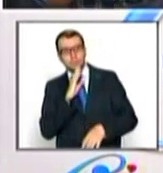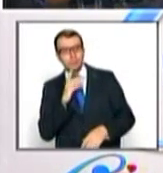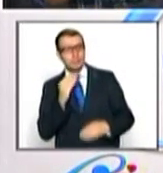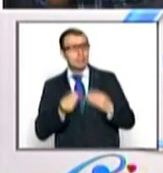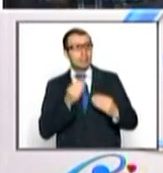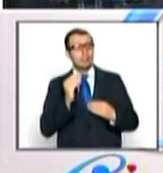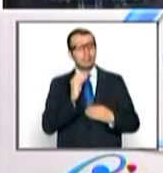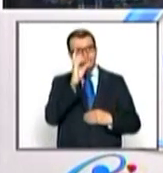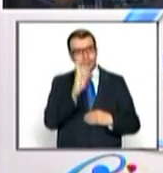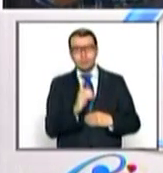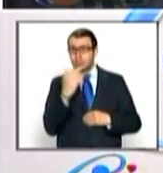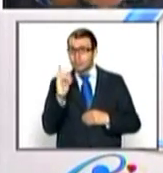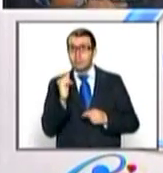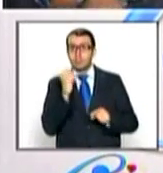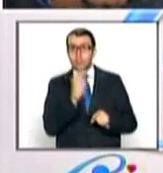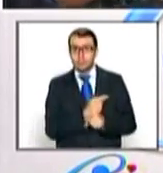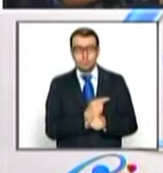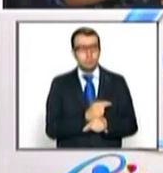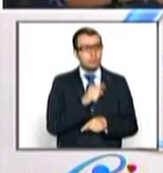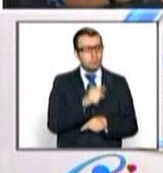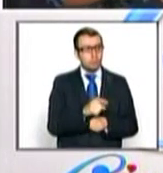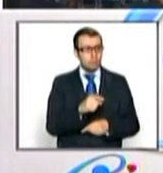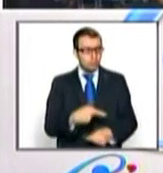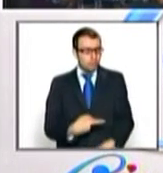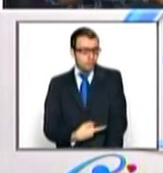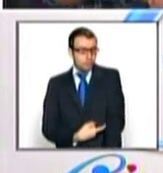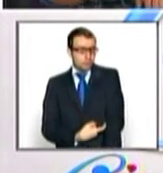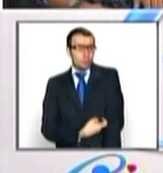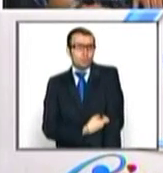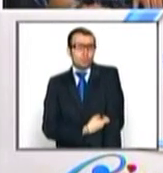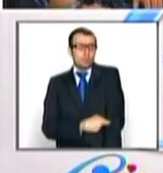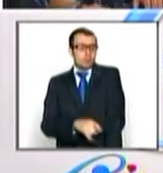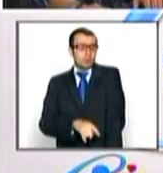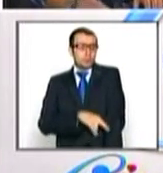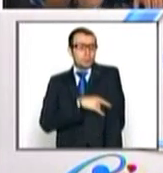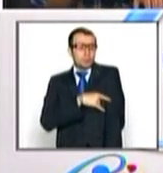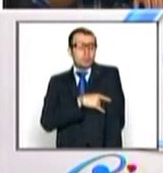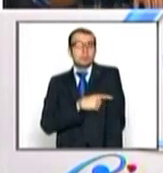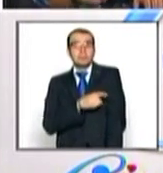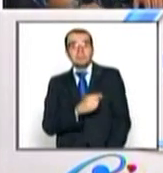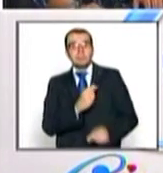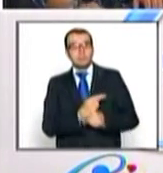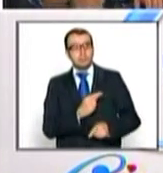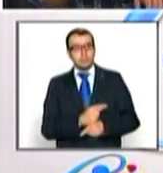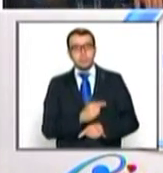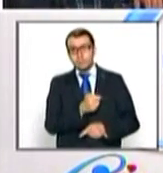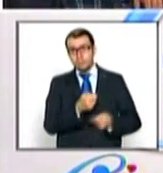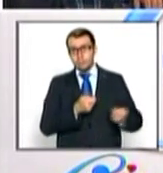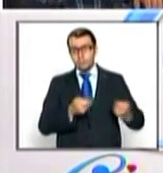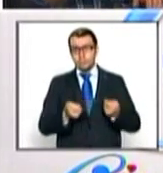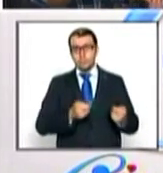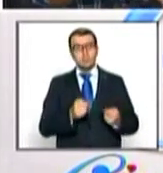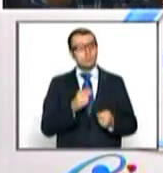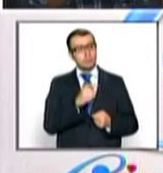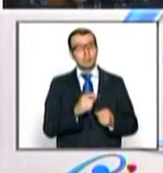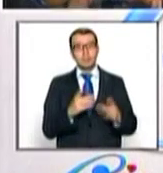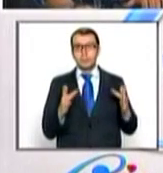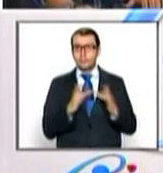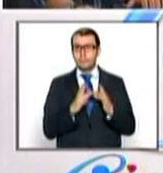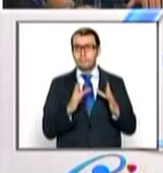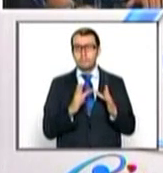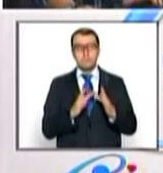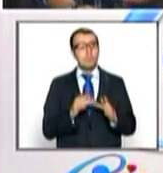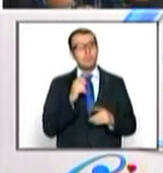entonces procedes a hacer la canalización, tomar una vena periférica, como ven en las imágenes, canalizar esa vena, conectar un suero, en ese caso